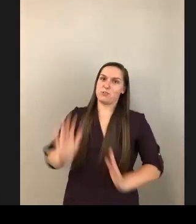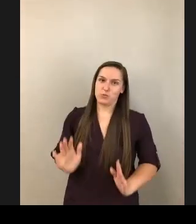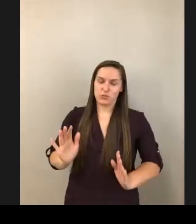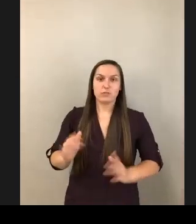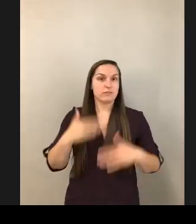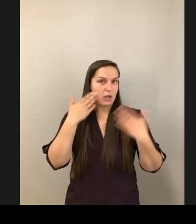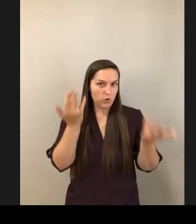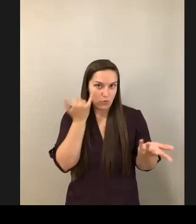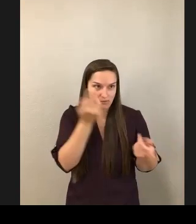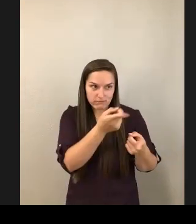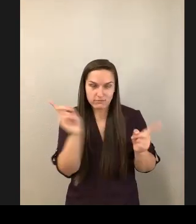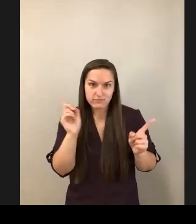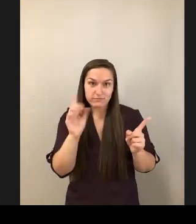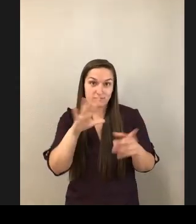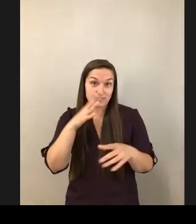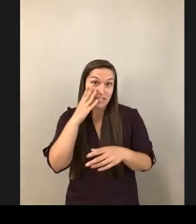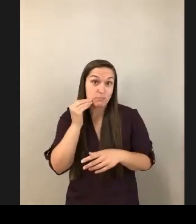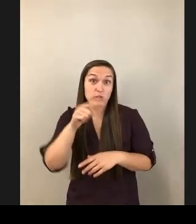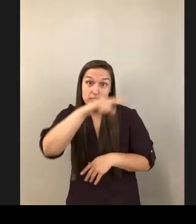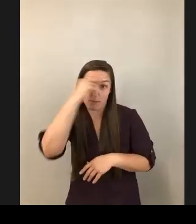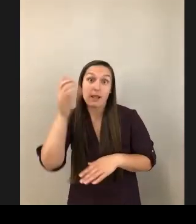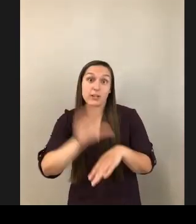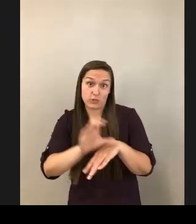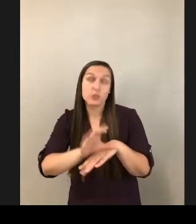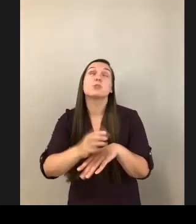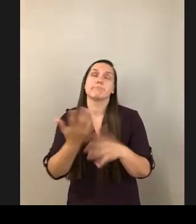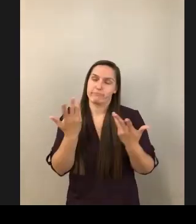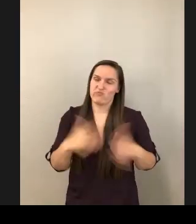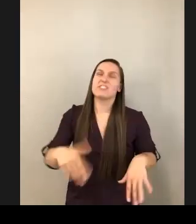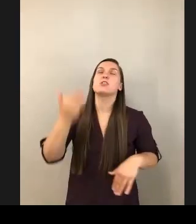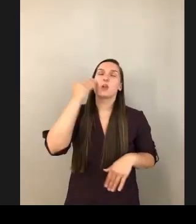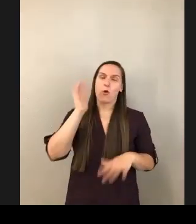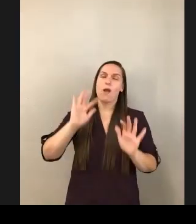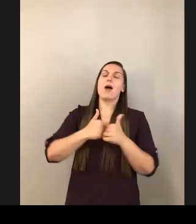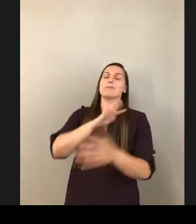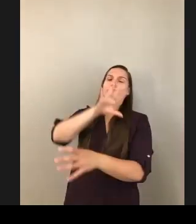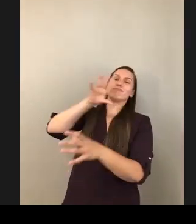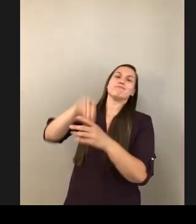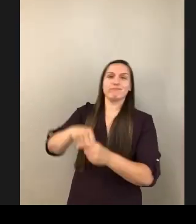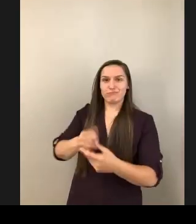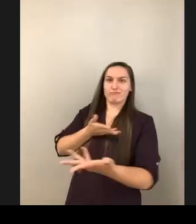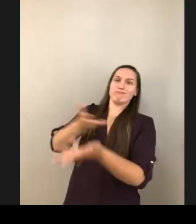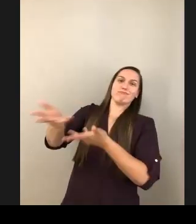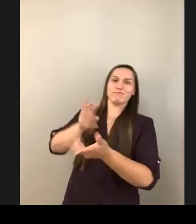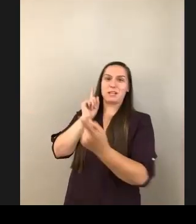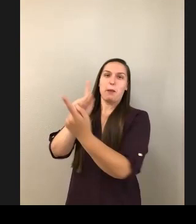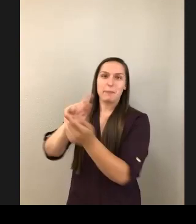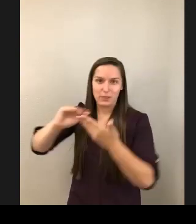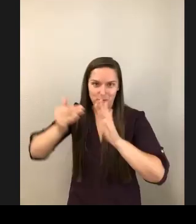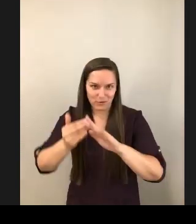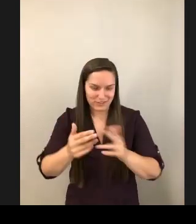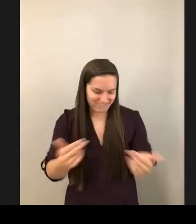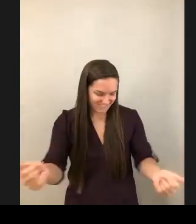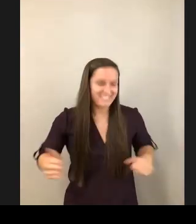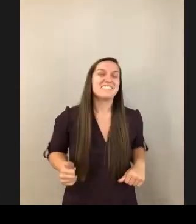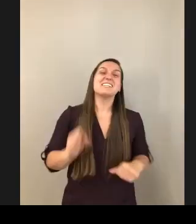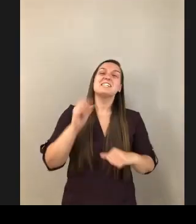soy también un pastora, dirigente de la iglesia y tengo influencia en la